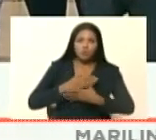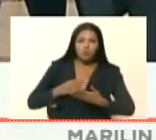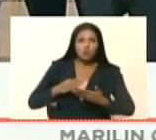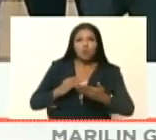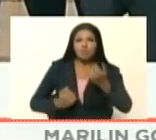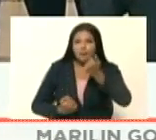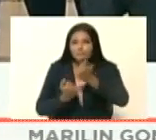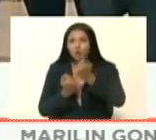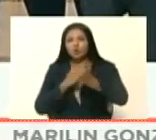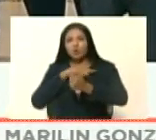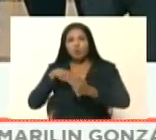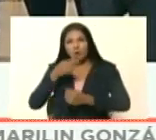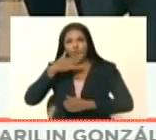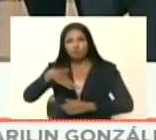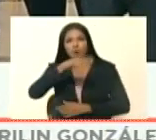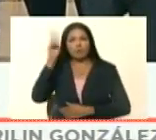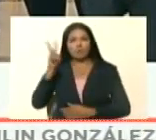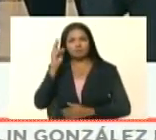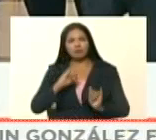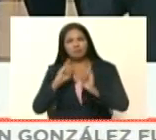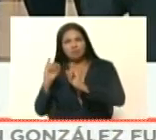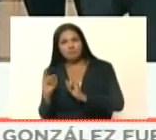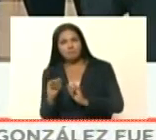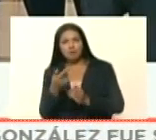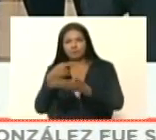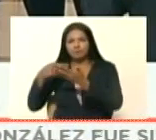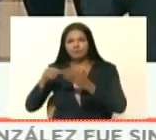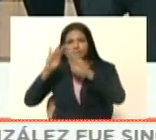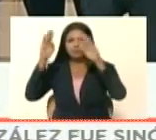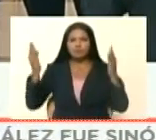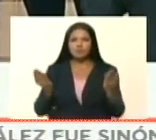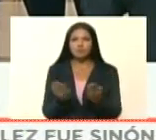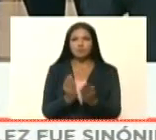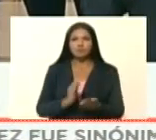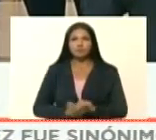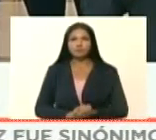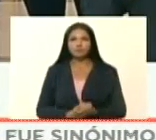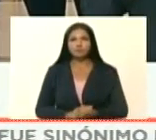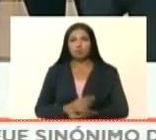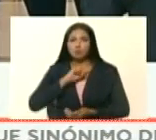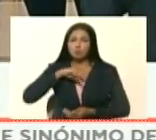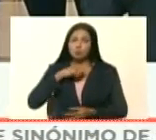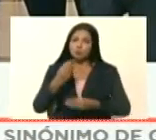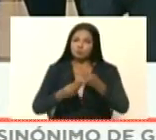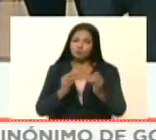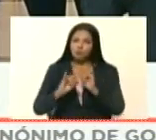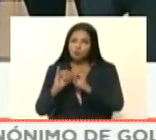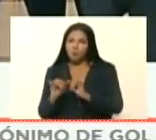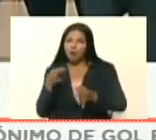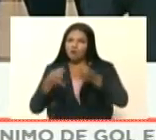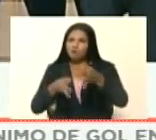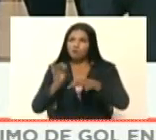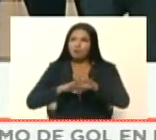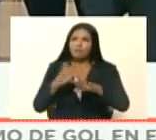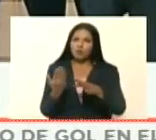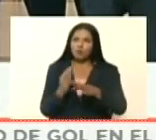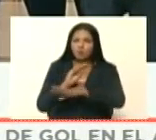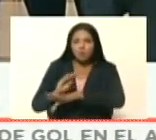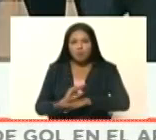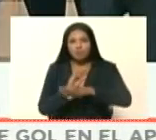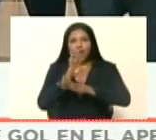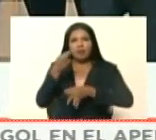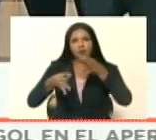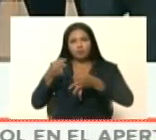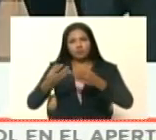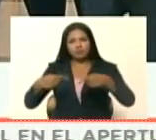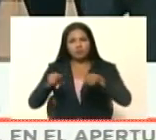el pueblo de Venezuela y con el resto del mundo. Y nosotros lo hicimos justamente por preservar la